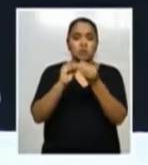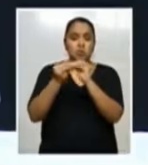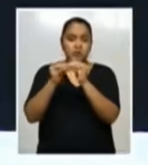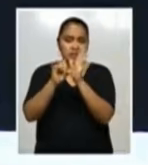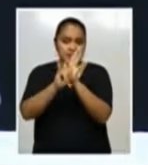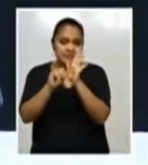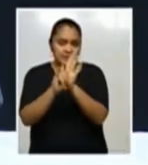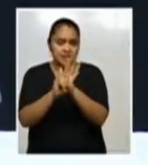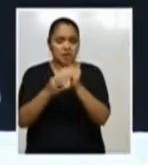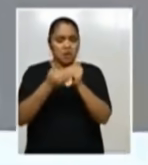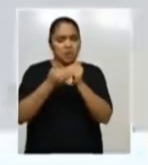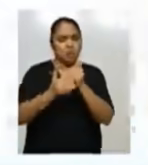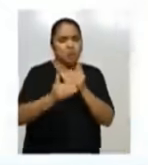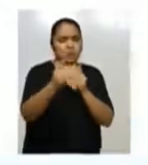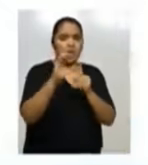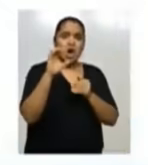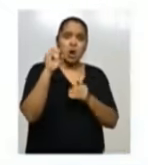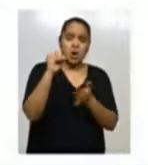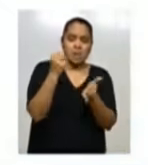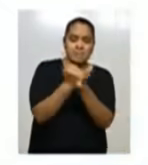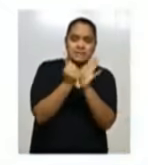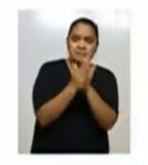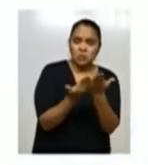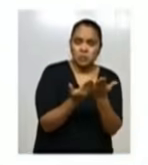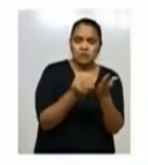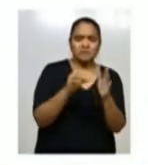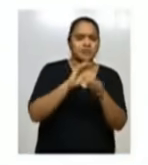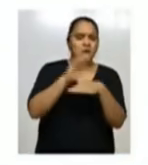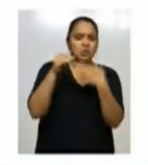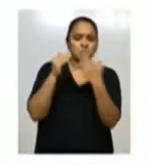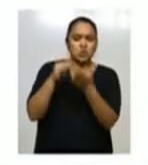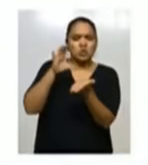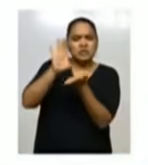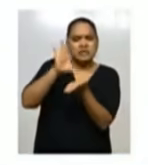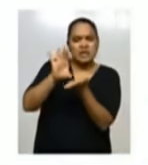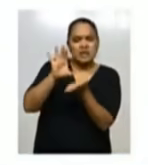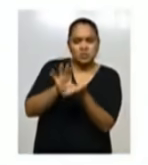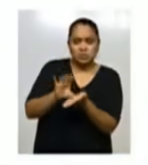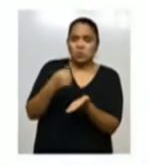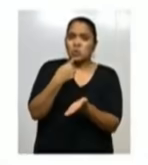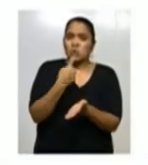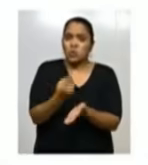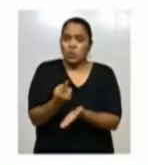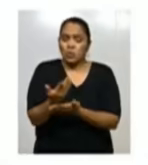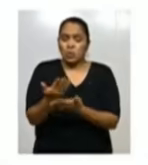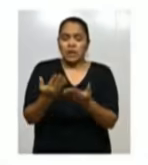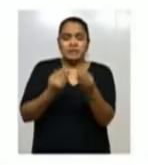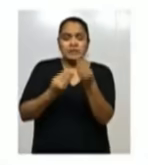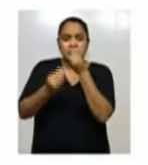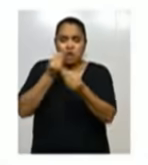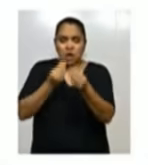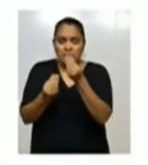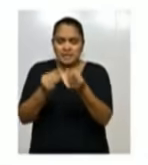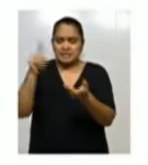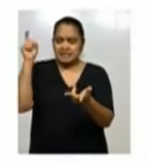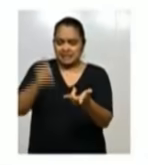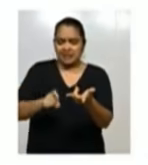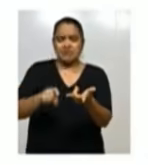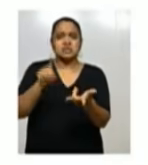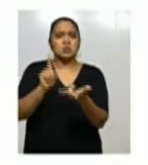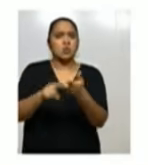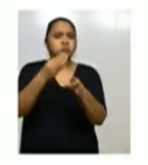pasaporte, de la identidad o del carnet de residencia. Dicen que todos los negocios relacionados al agro y a la alimentación deben de estar priorizados, al igual